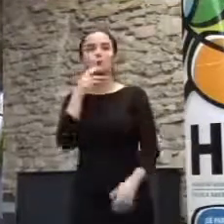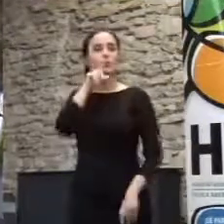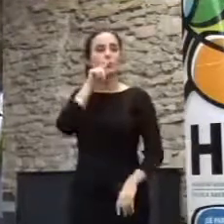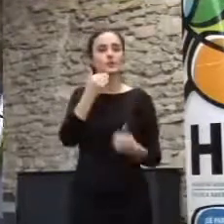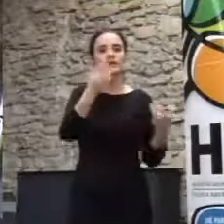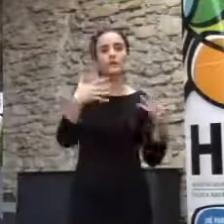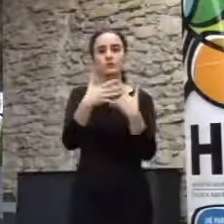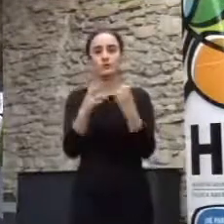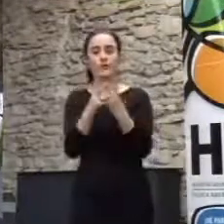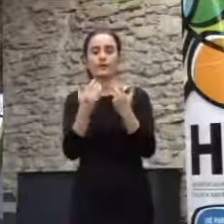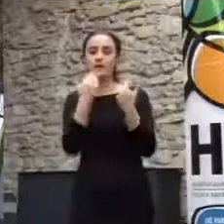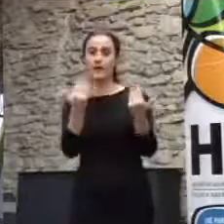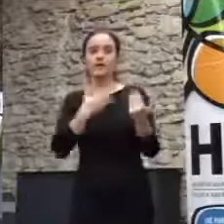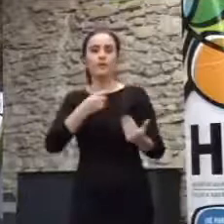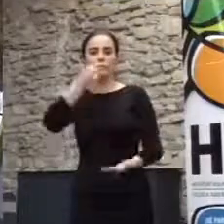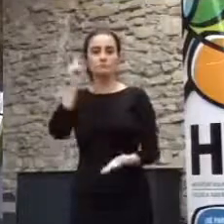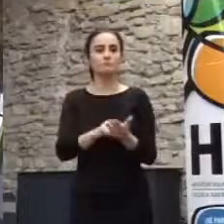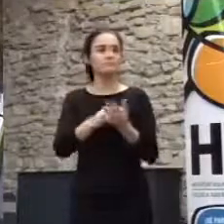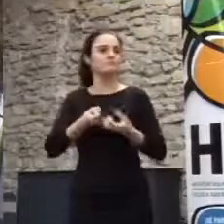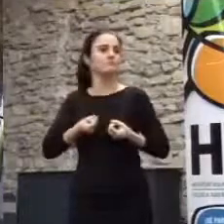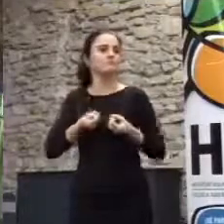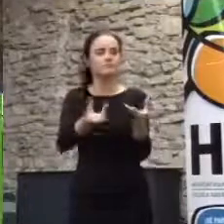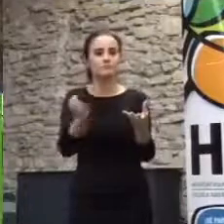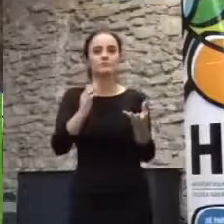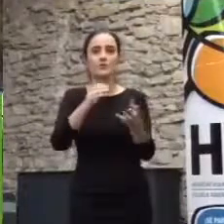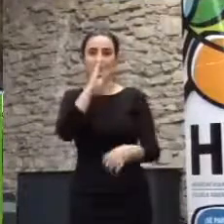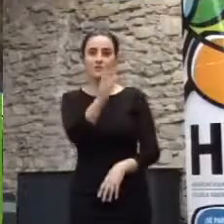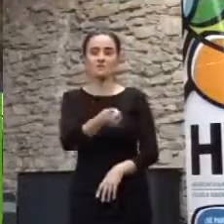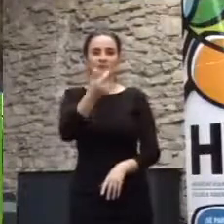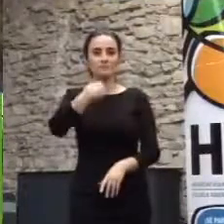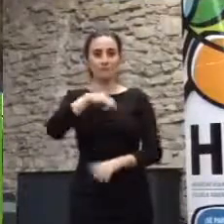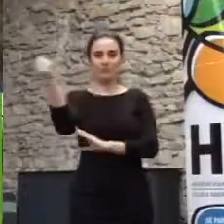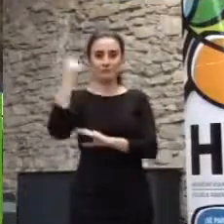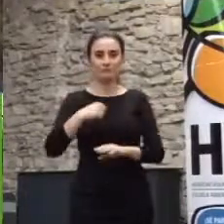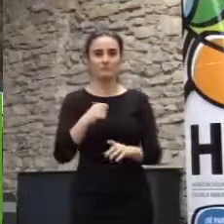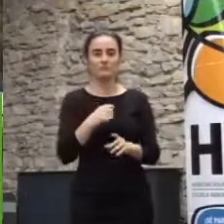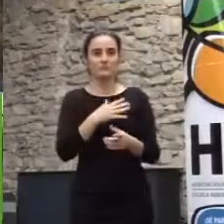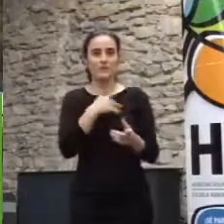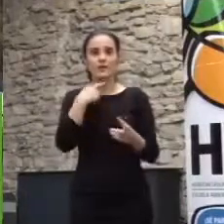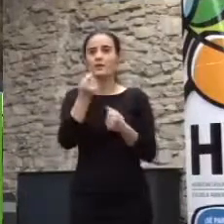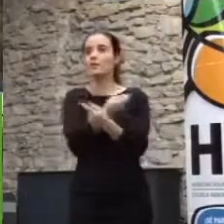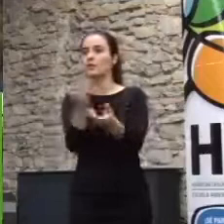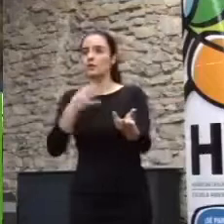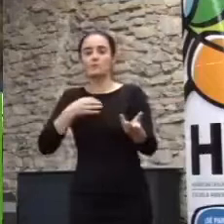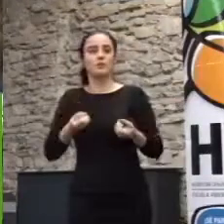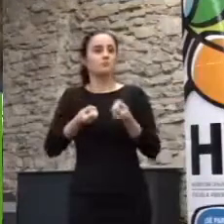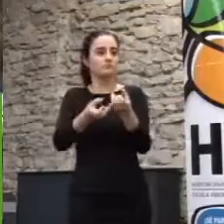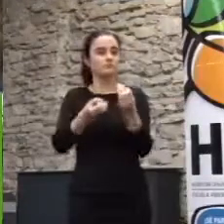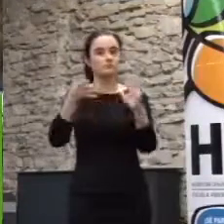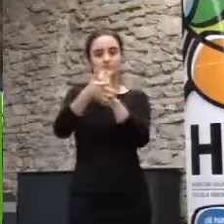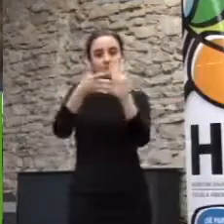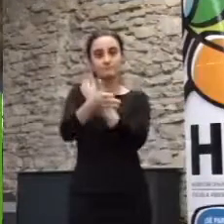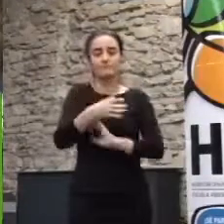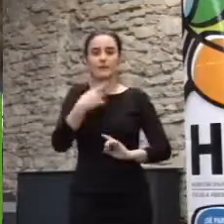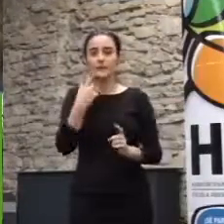redes sociales, mucho más inmediatas, mucho más directas que la nuestra. Cualquiera puede comunicar lo que está ocurriendo. Nosotros tenemos